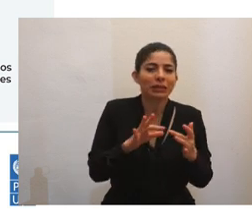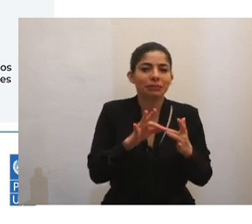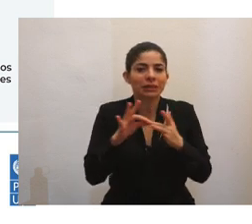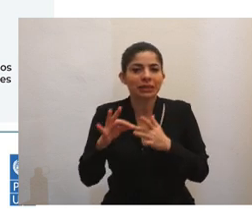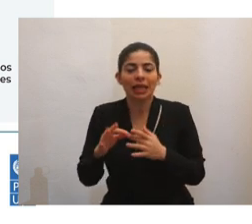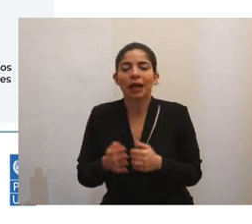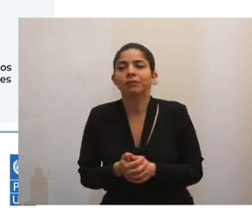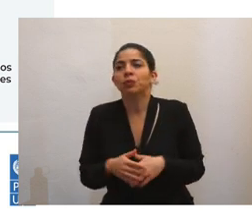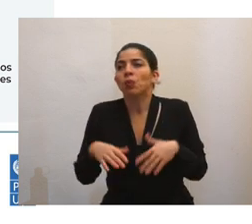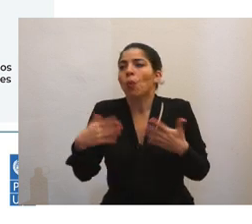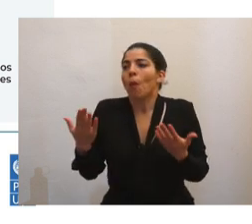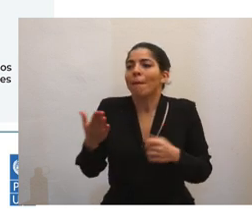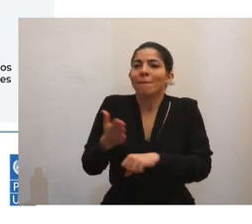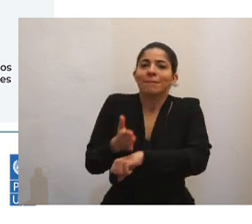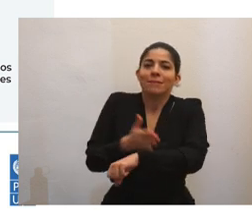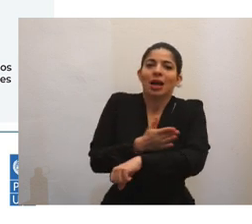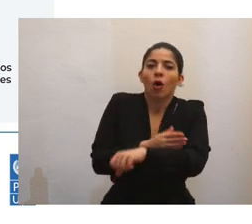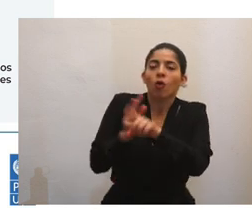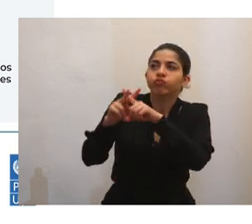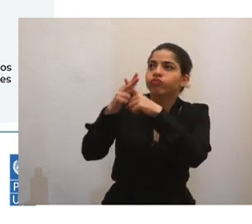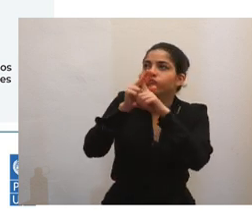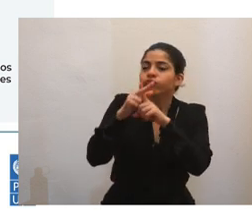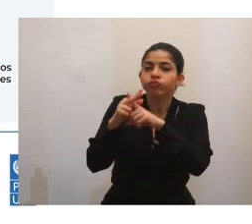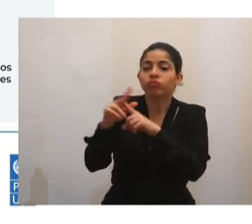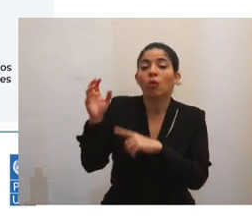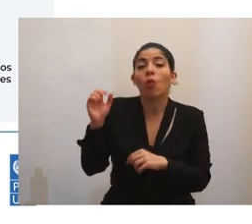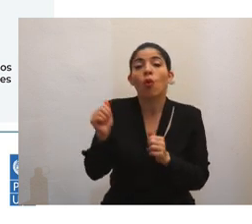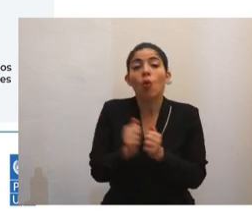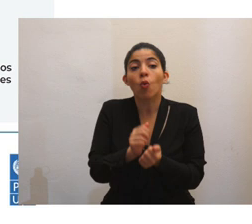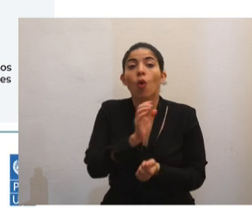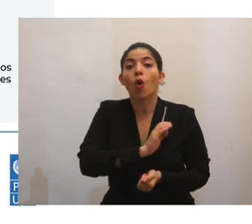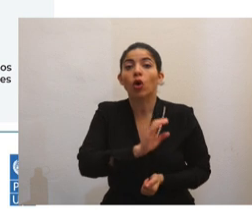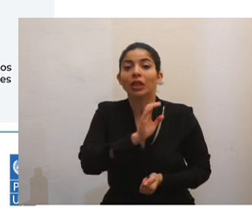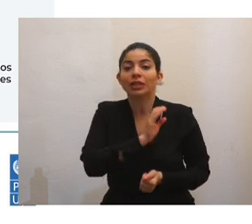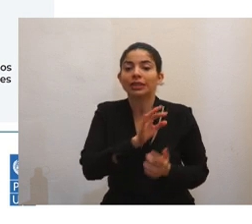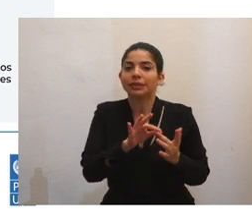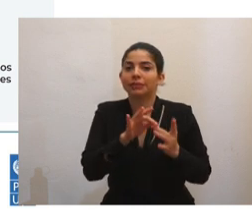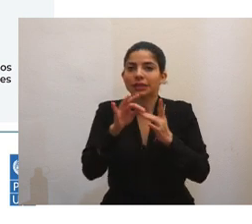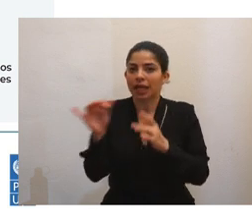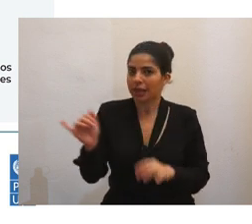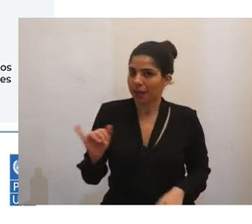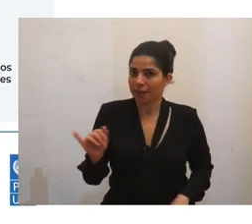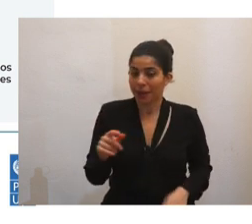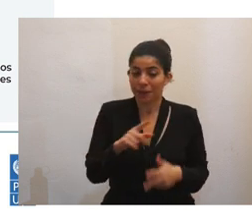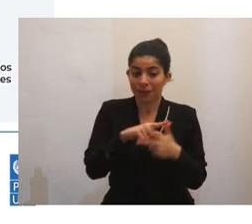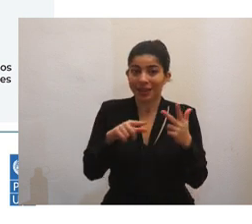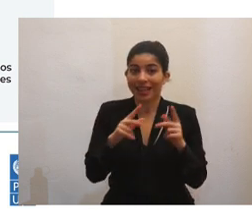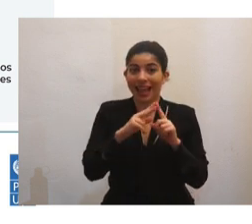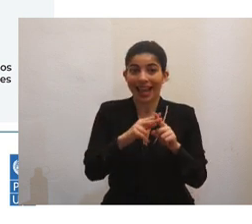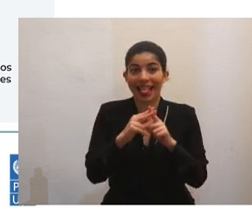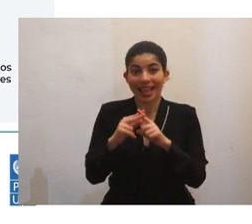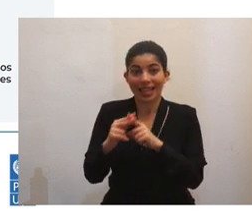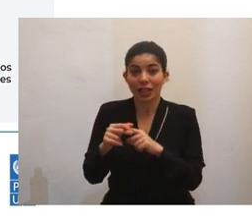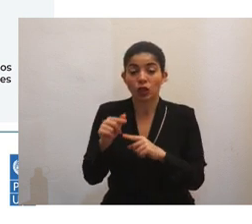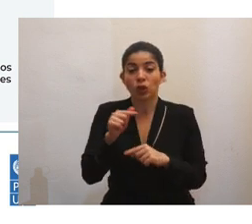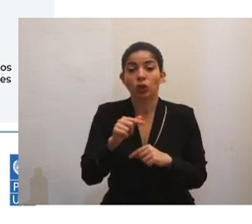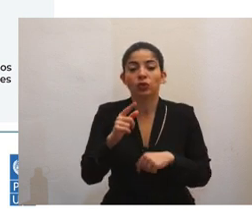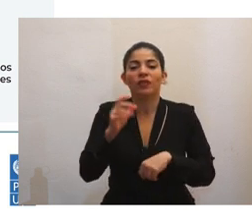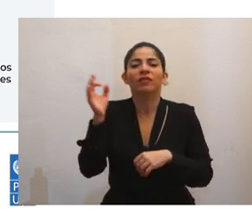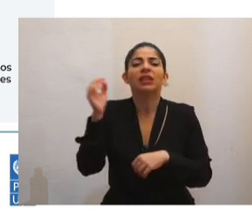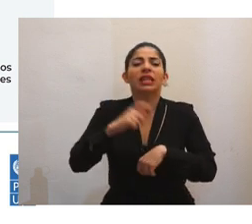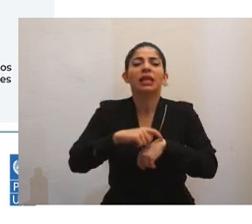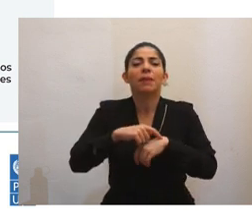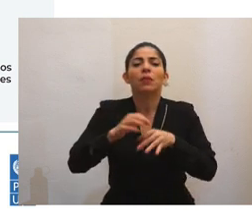especializado, mejoras en infraestructura, con condiciones también especiales. Estos créditos son de un plazo de